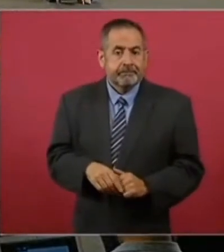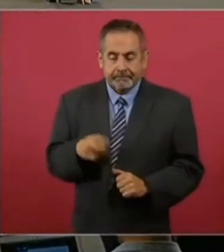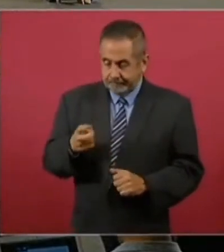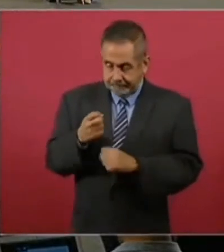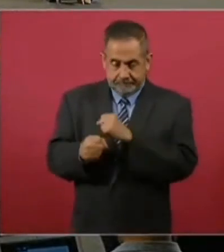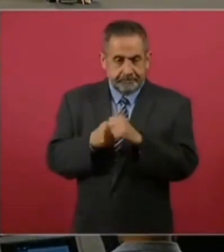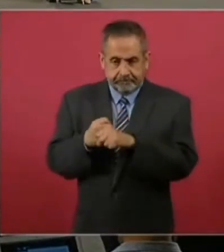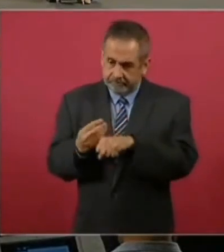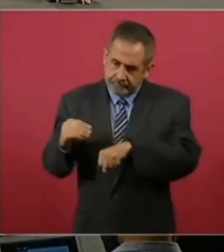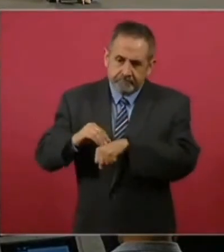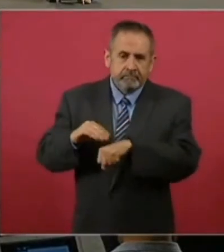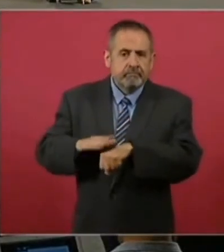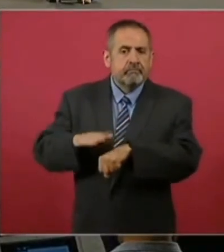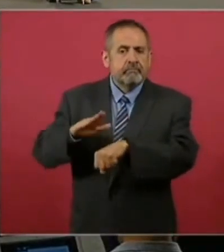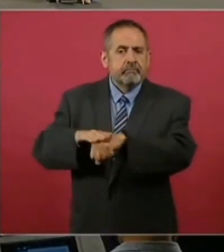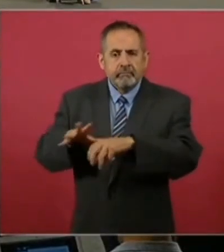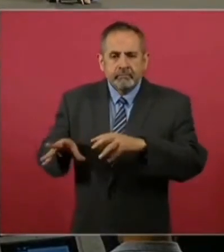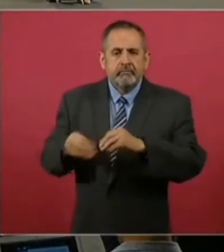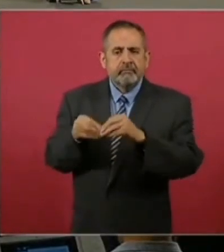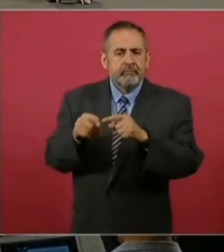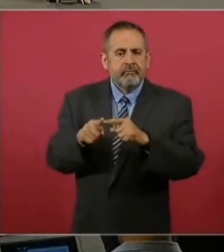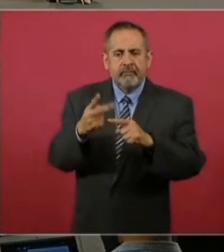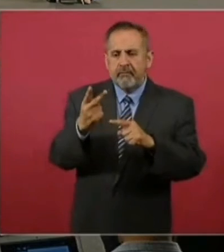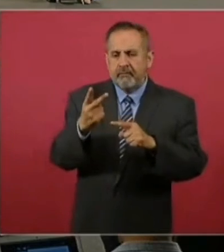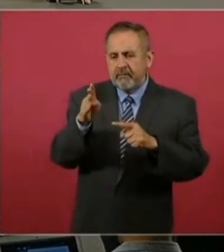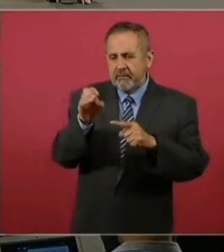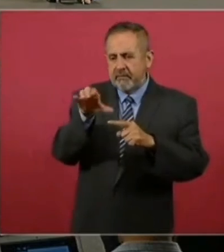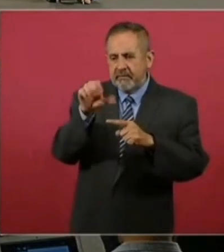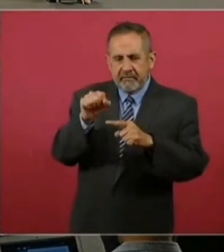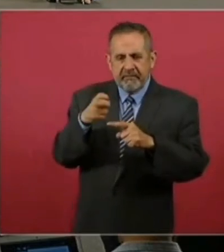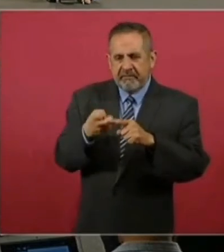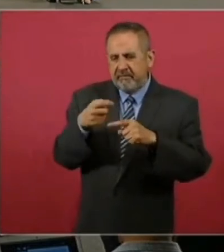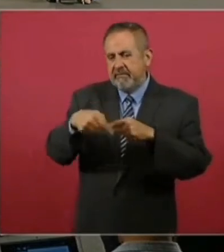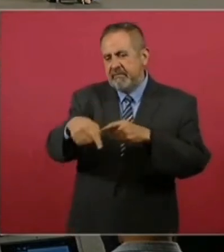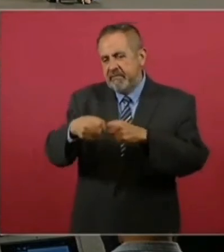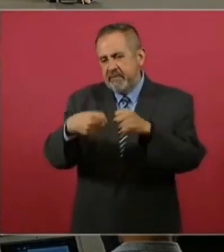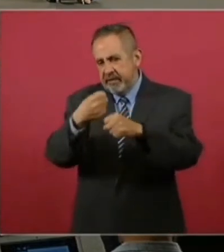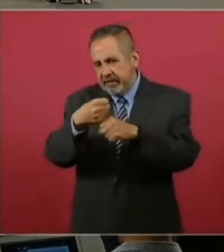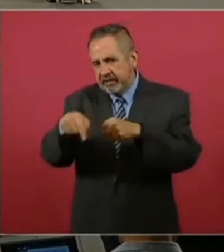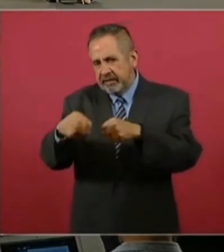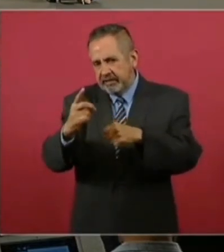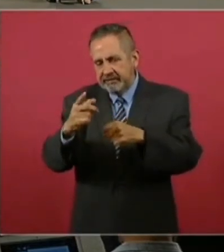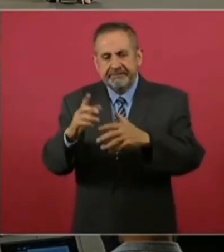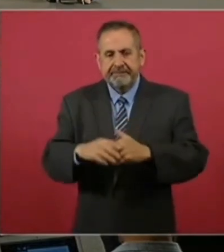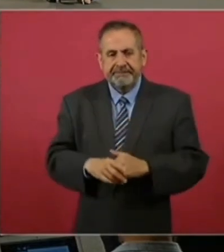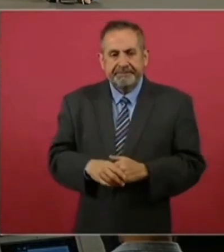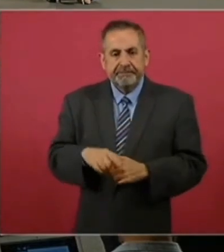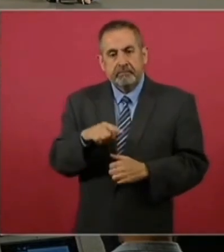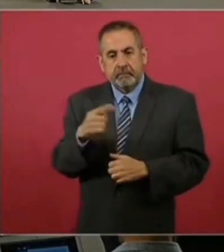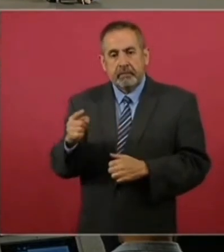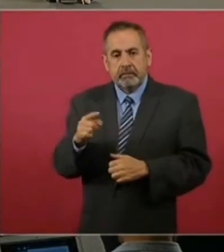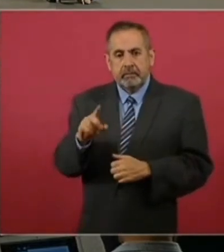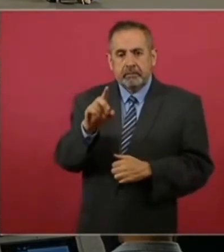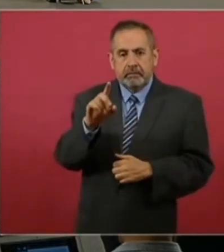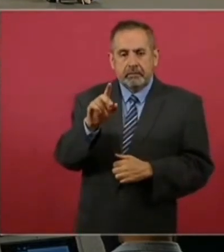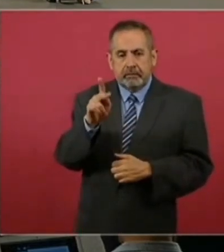para este año, es lo que tenemos estimado para finales de año, y este es Deer Park,